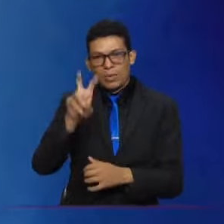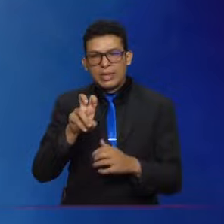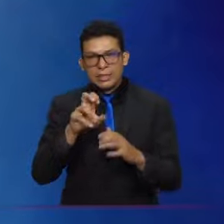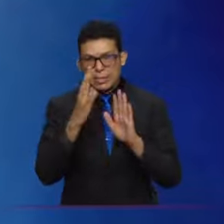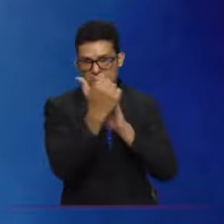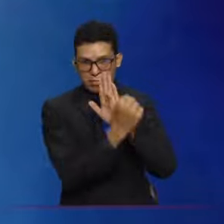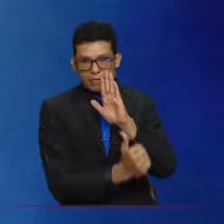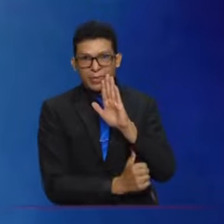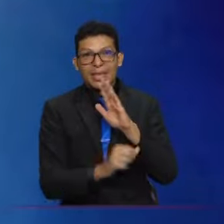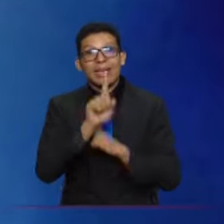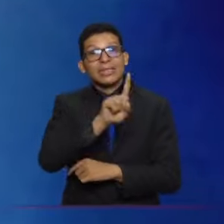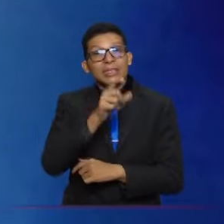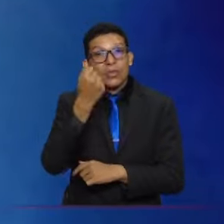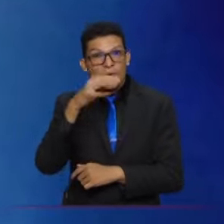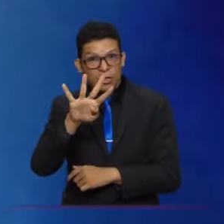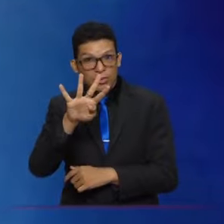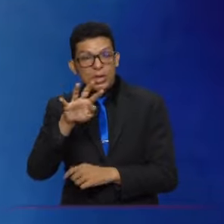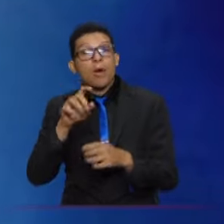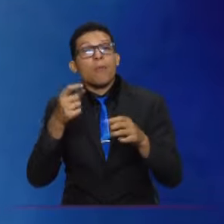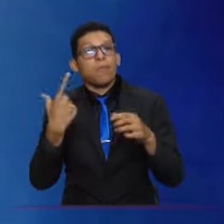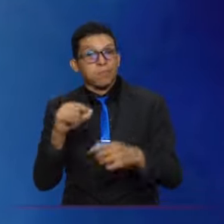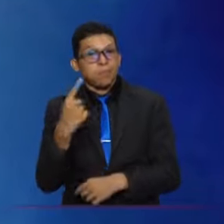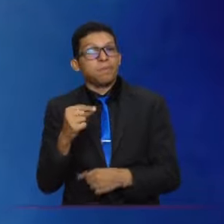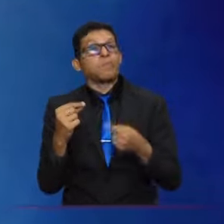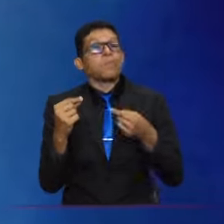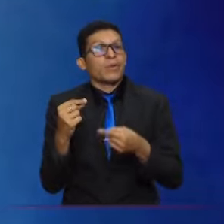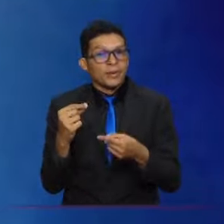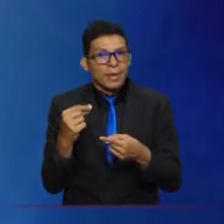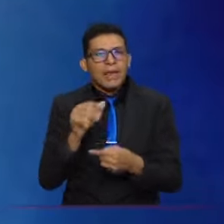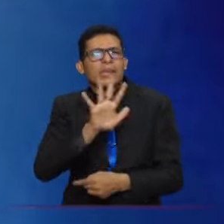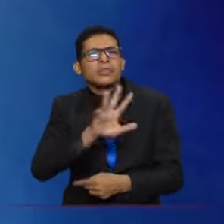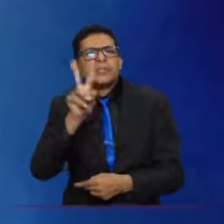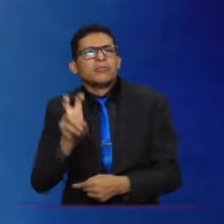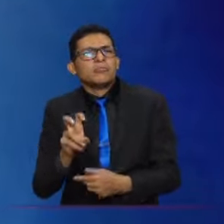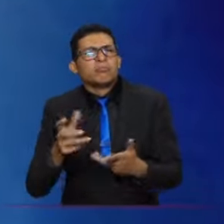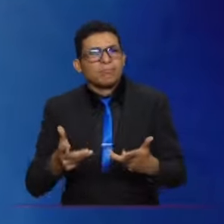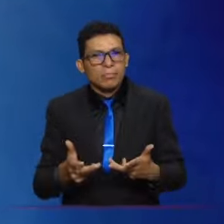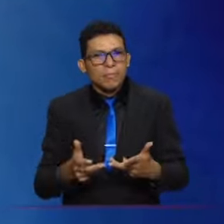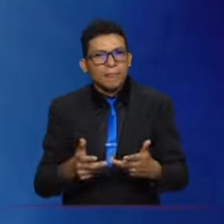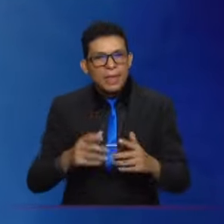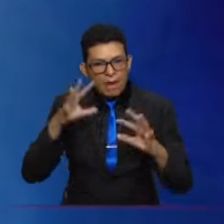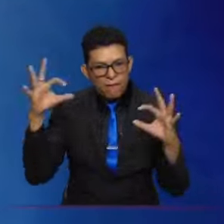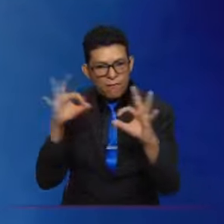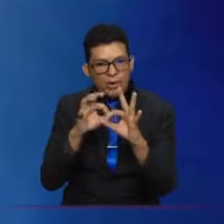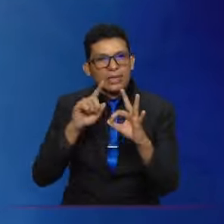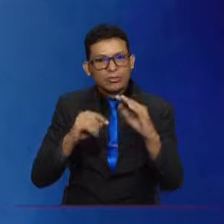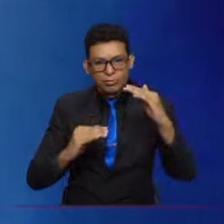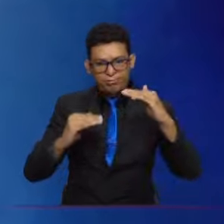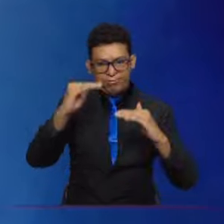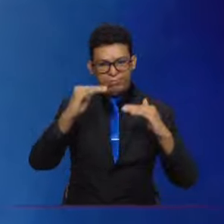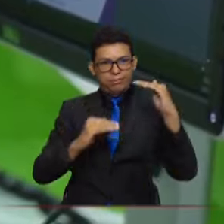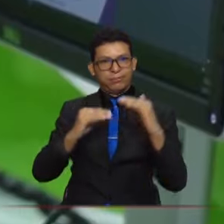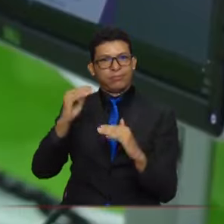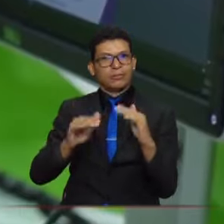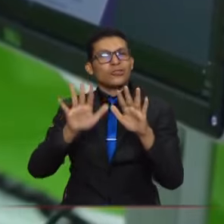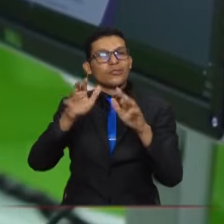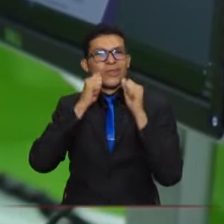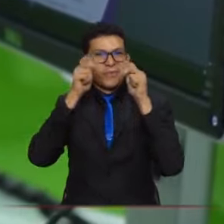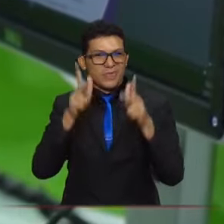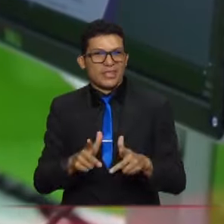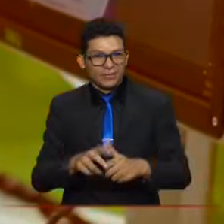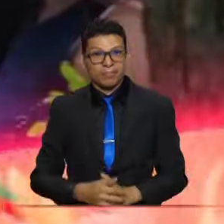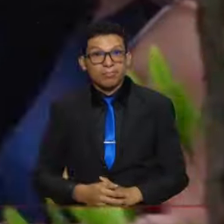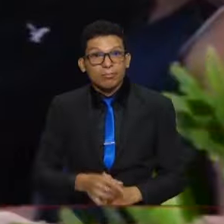de los 114 que están desplegados en el Digicampus. Esos 57 programas dan enfoque a cierre de brecha de capital humano. Es decir, que